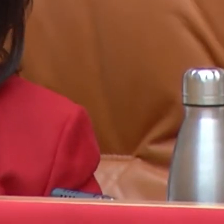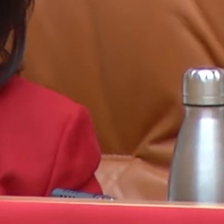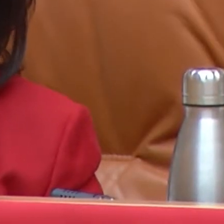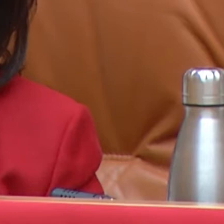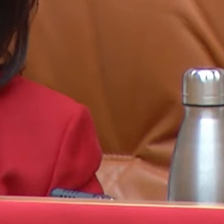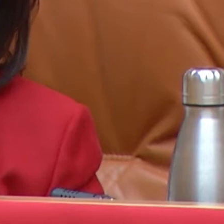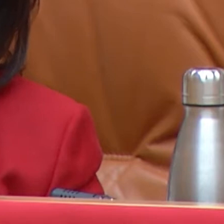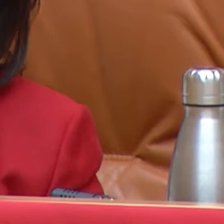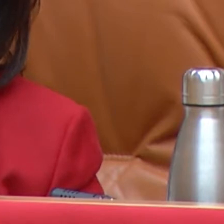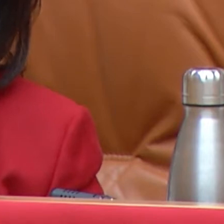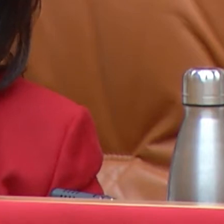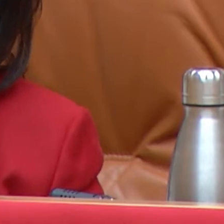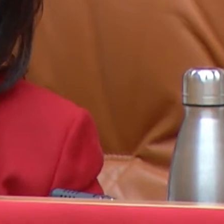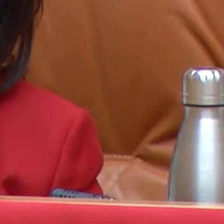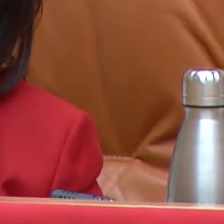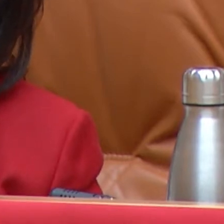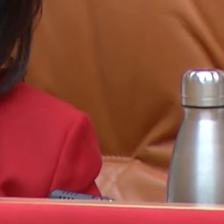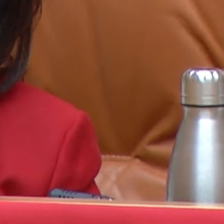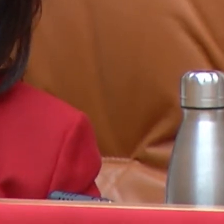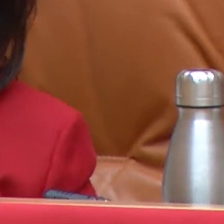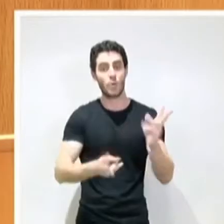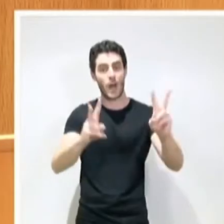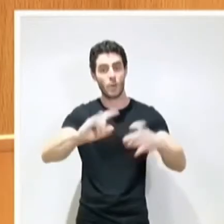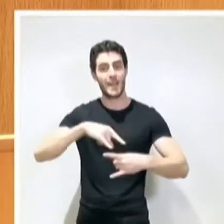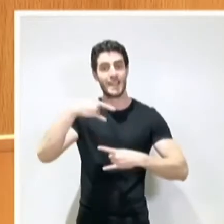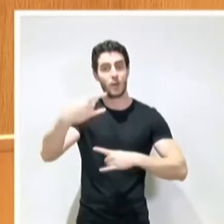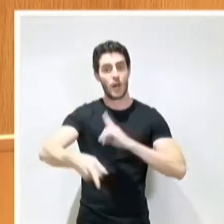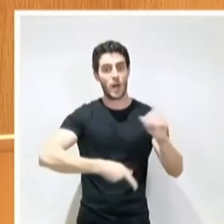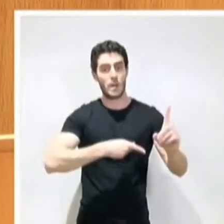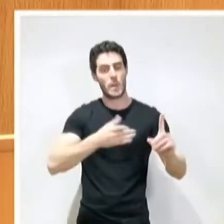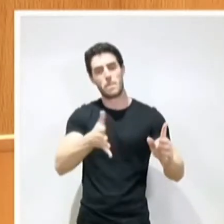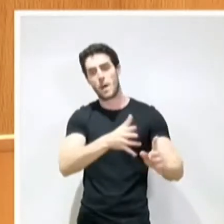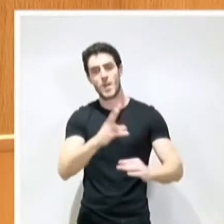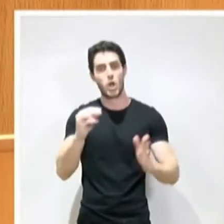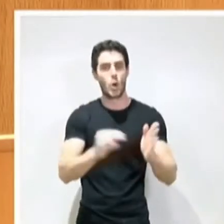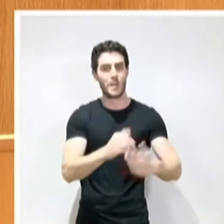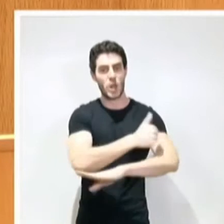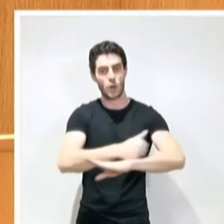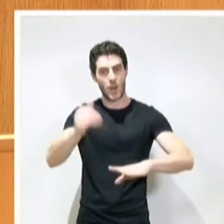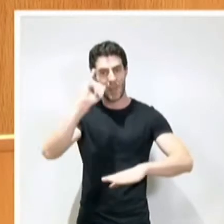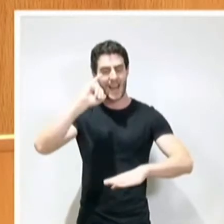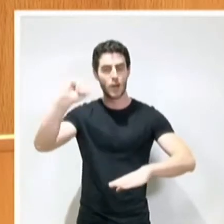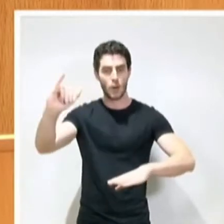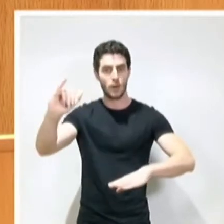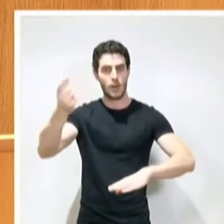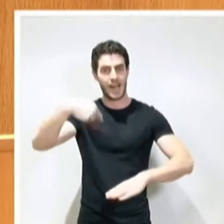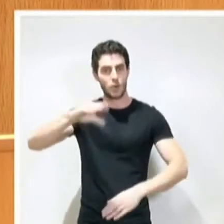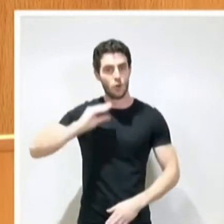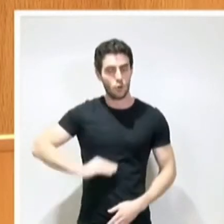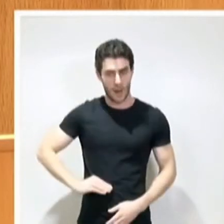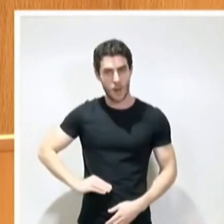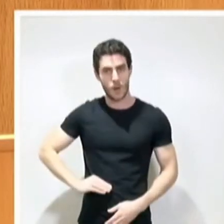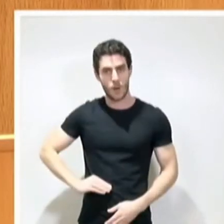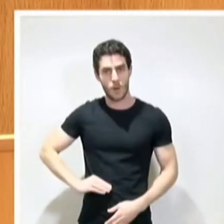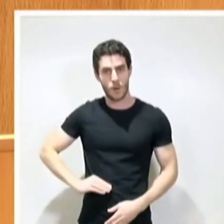no contributiva recibirán una ayuda extraordinaria para cerca de 2.000 lojanos y riojanas que cobran una pensión